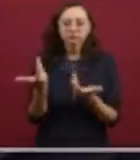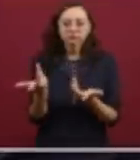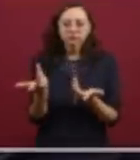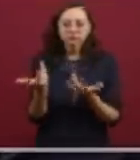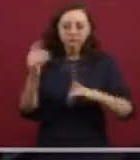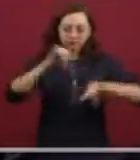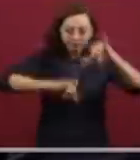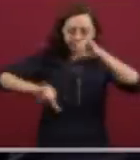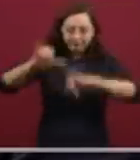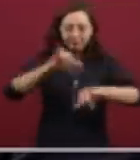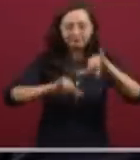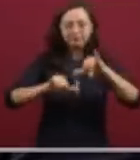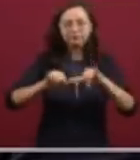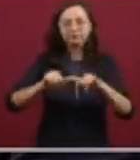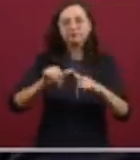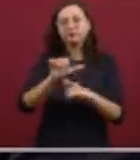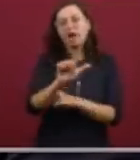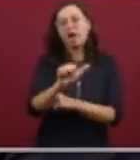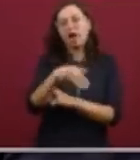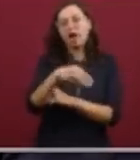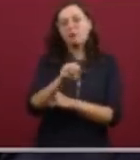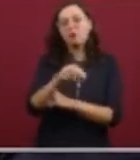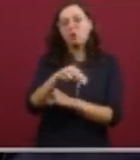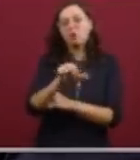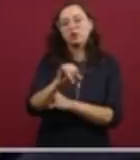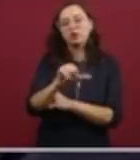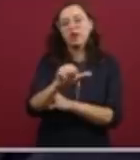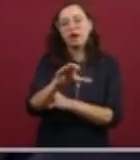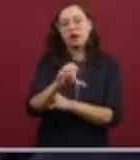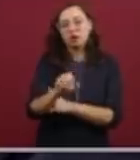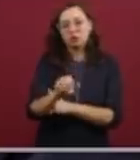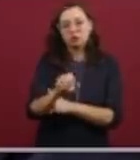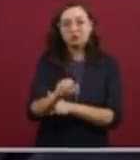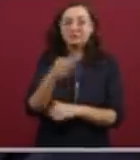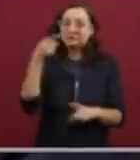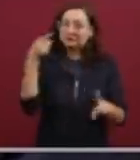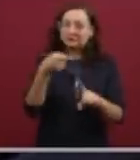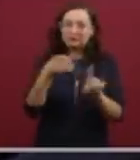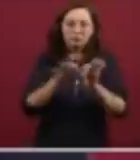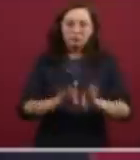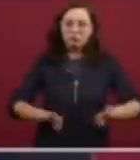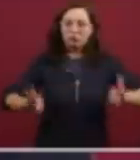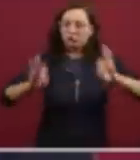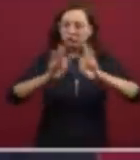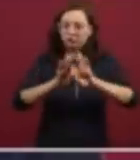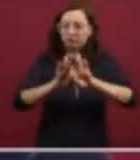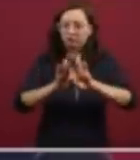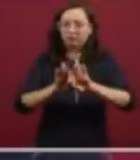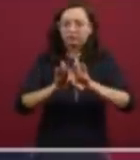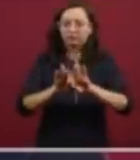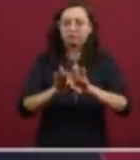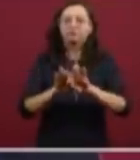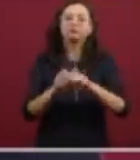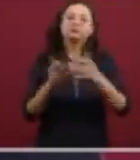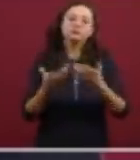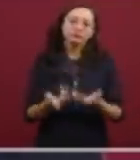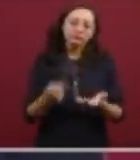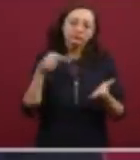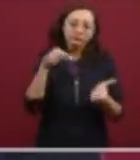producir el amoníaco, que es la materia prima que